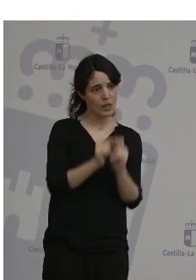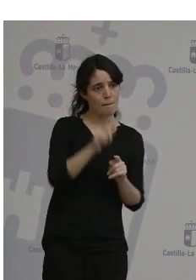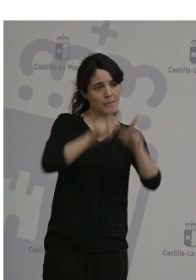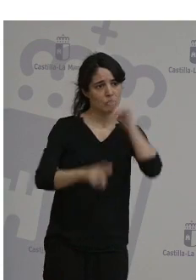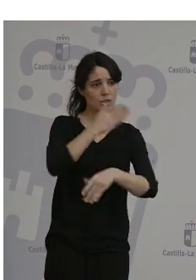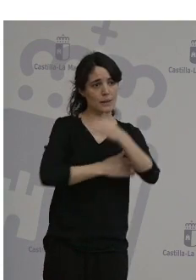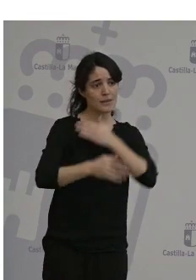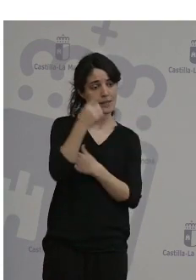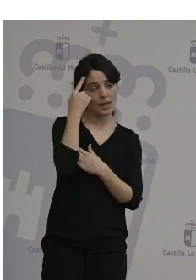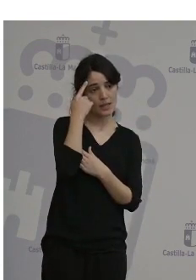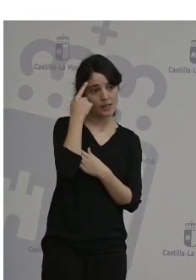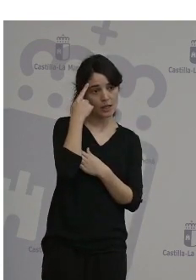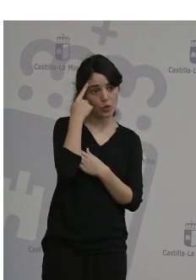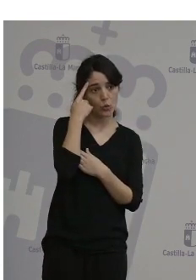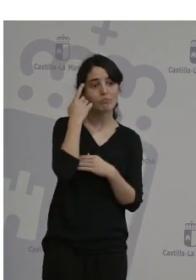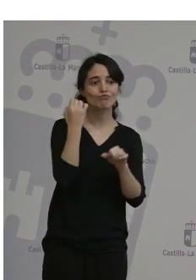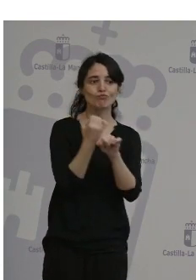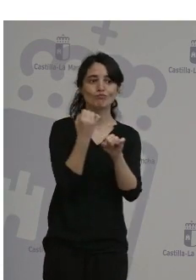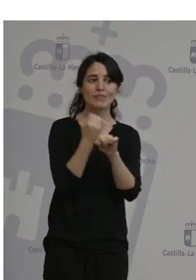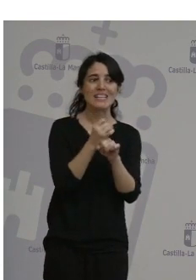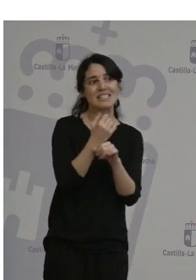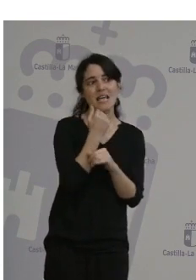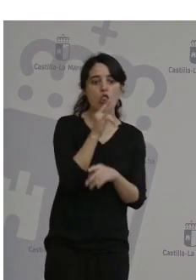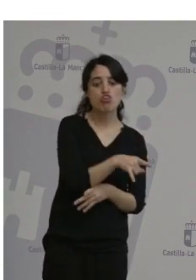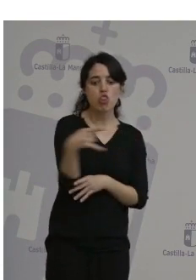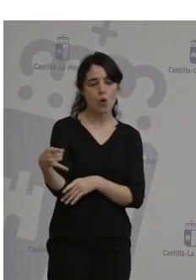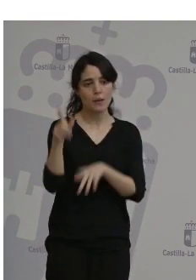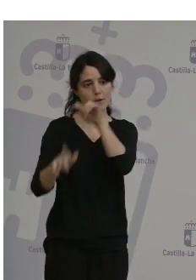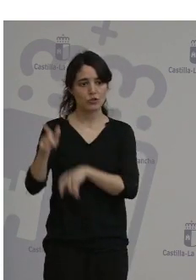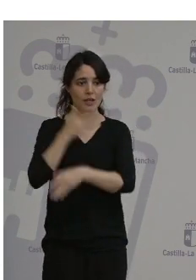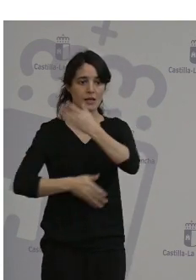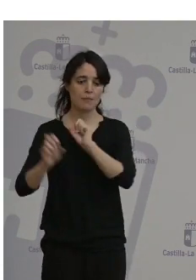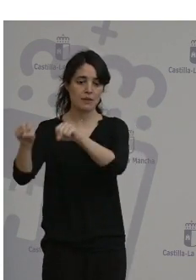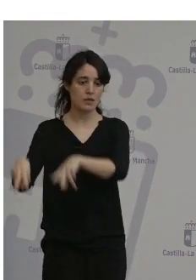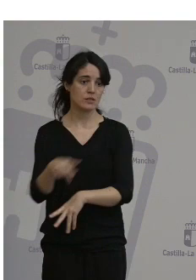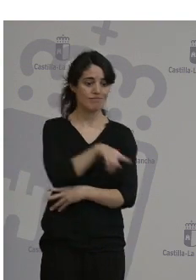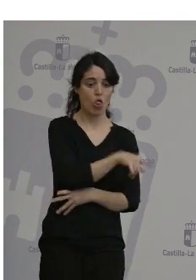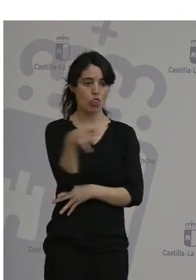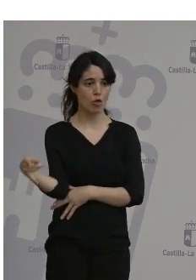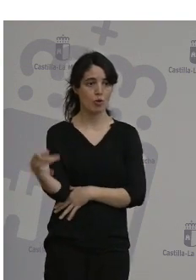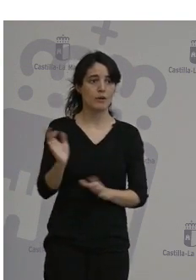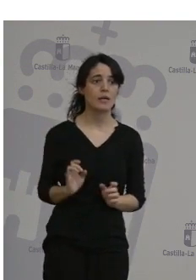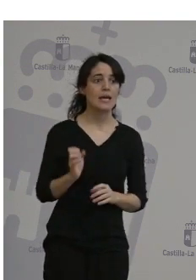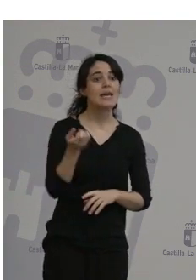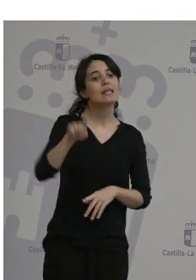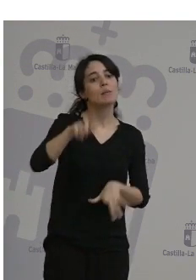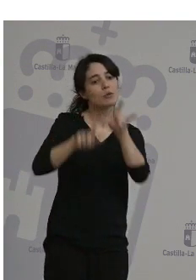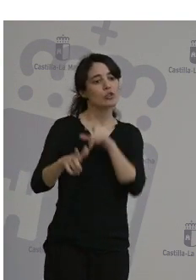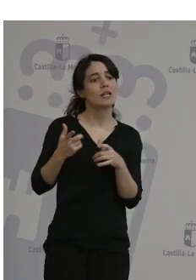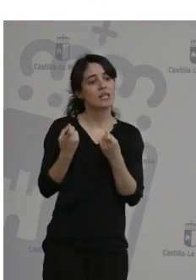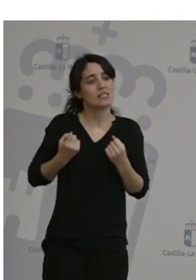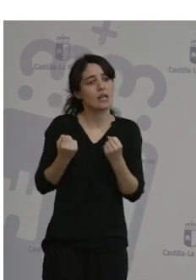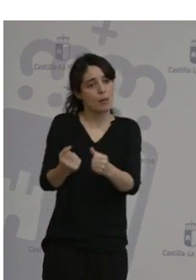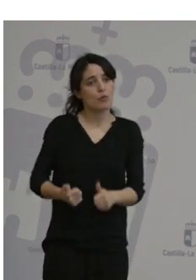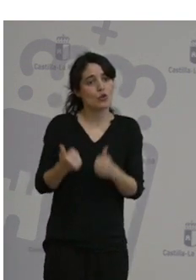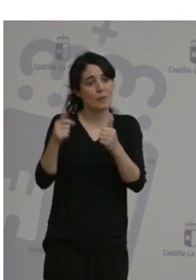discapacidad es más del doble que la de las personas sin discapacidad. Y en el caso de las personas con más necesidades de apoyo, estas